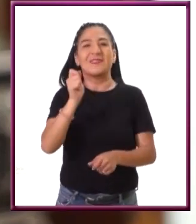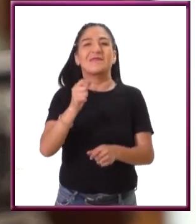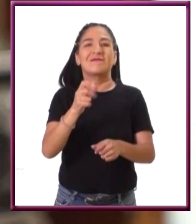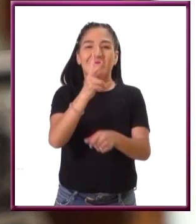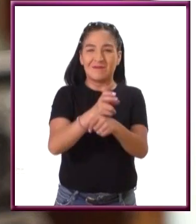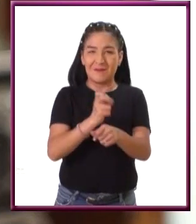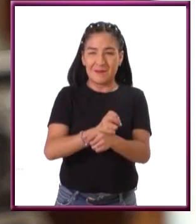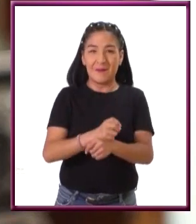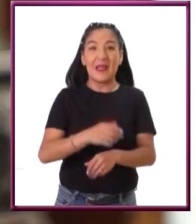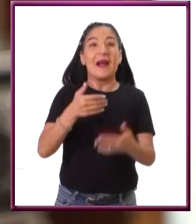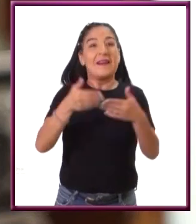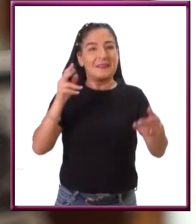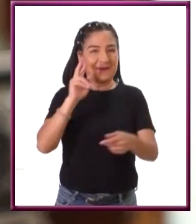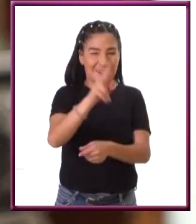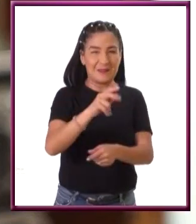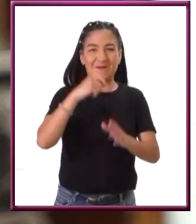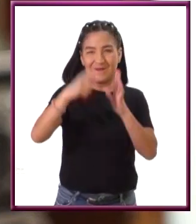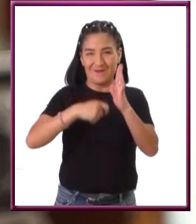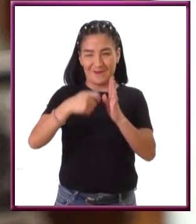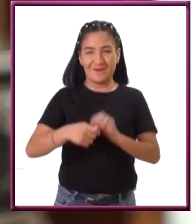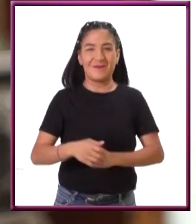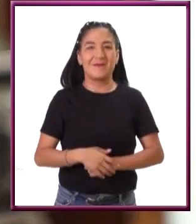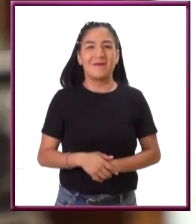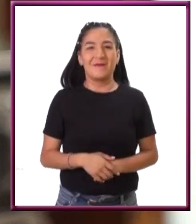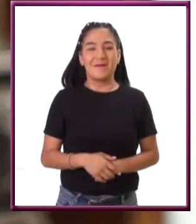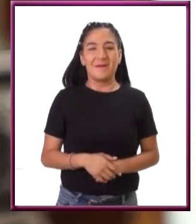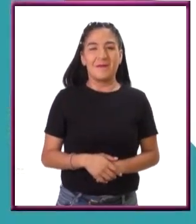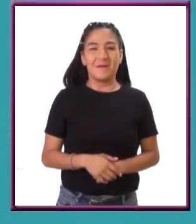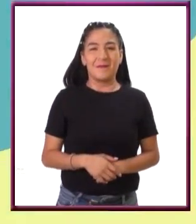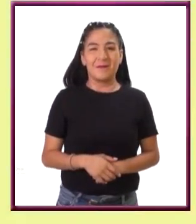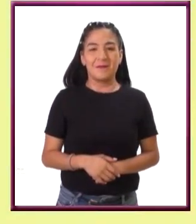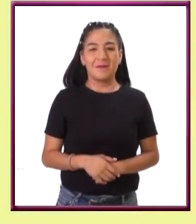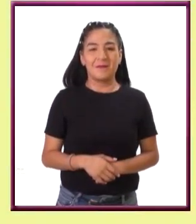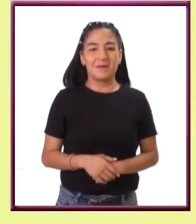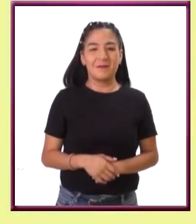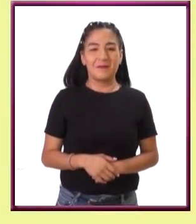más adelante, pero antes los invito a ver el siguiente video.